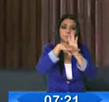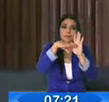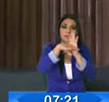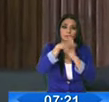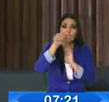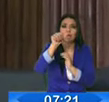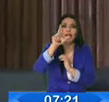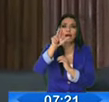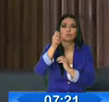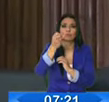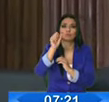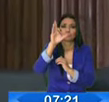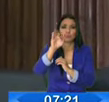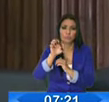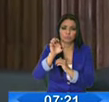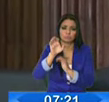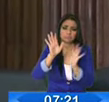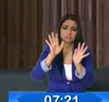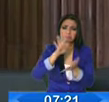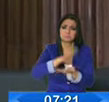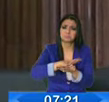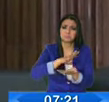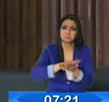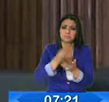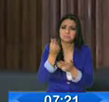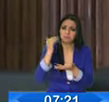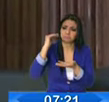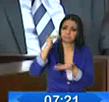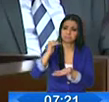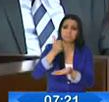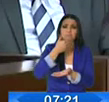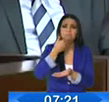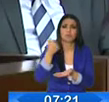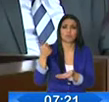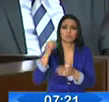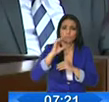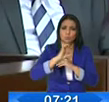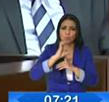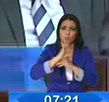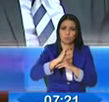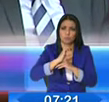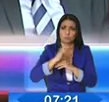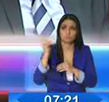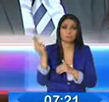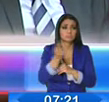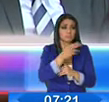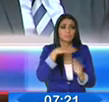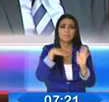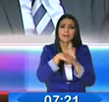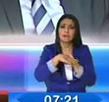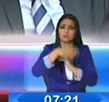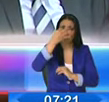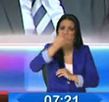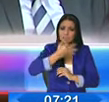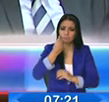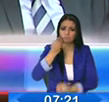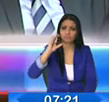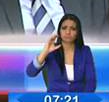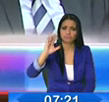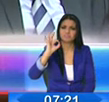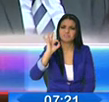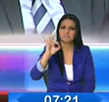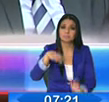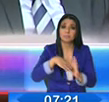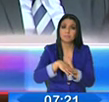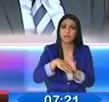financiera que está dentro de los mejores del país nosotros somos un banco ser insolvente nosotros somos de un